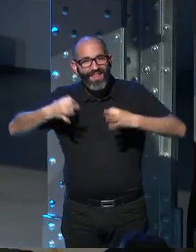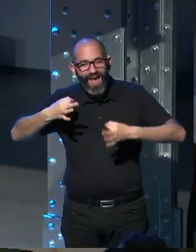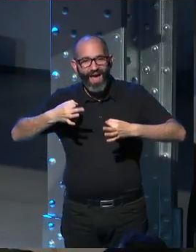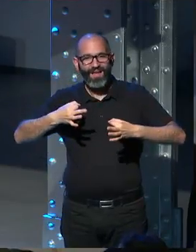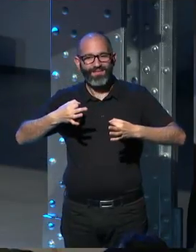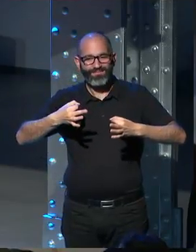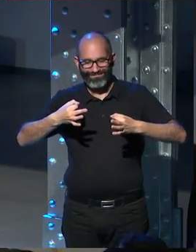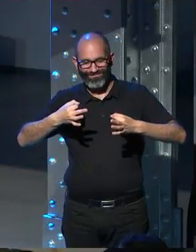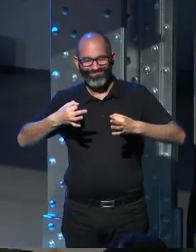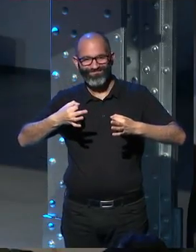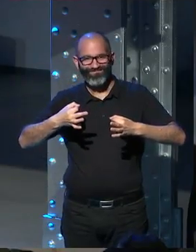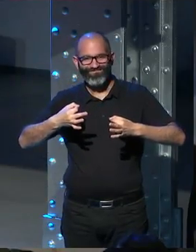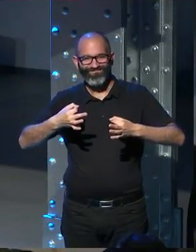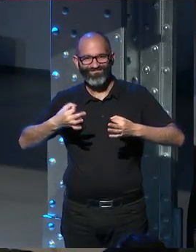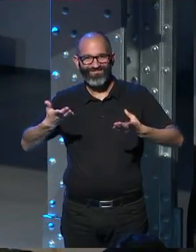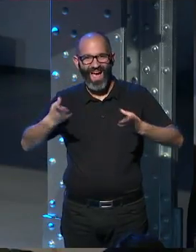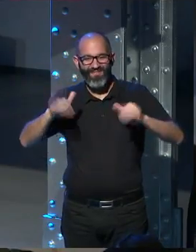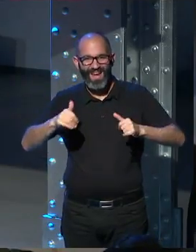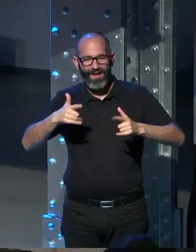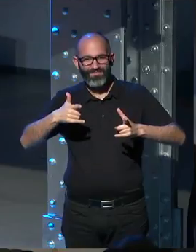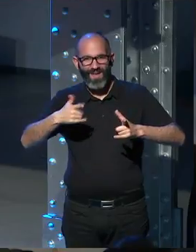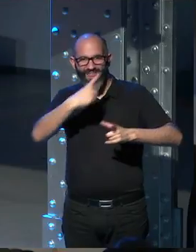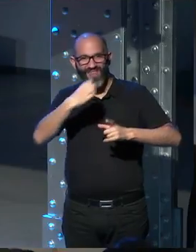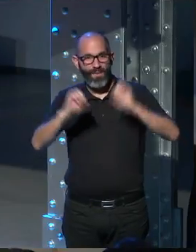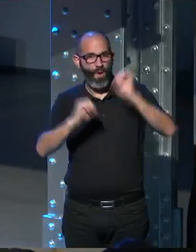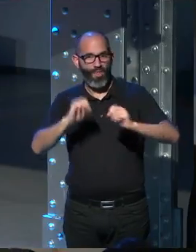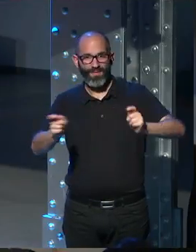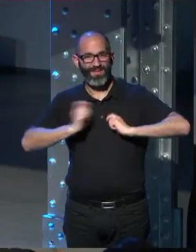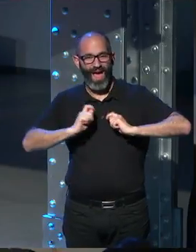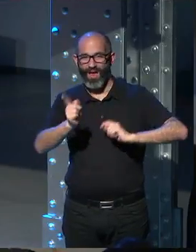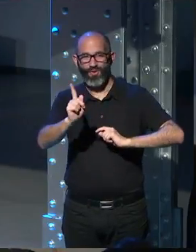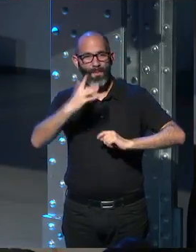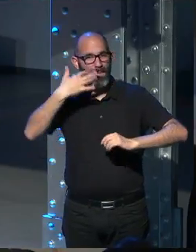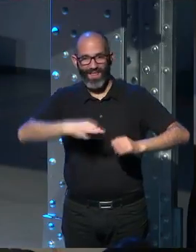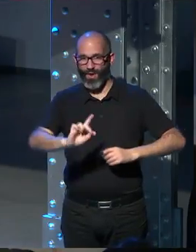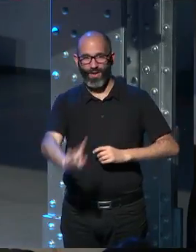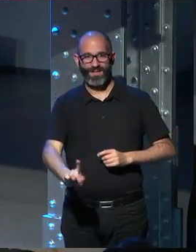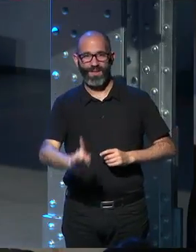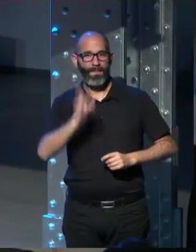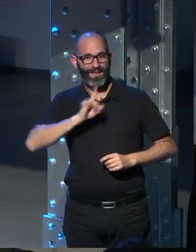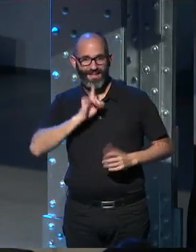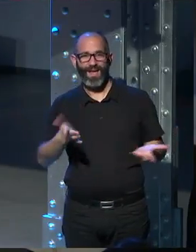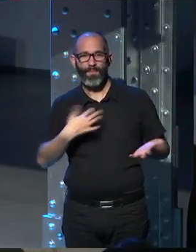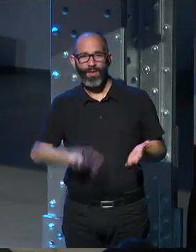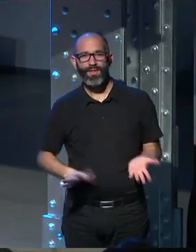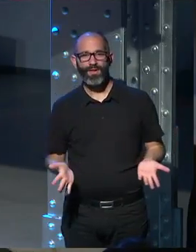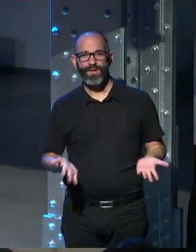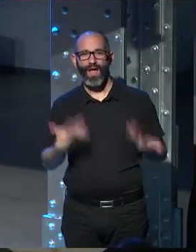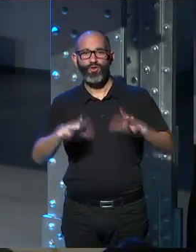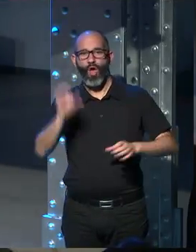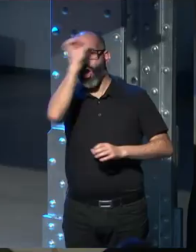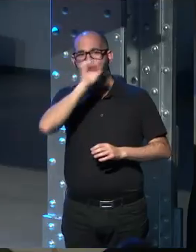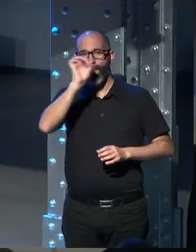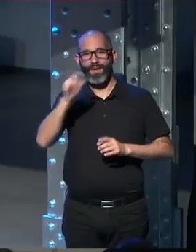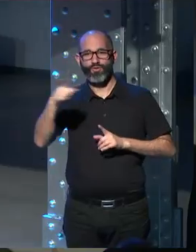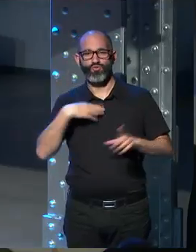a niveles más profundos que lo que implican los sentidos. Pero bueno, es una opinión con la que tú